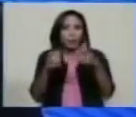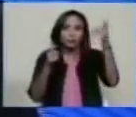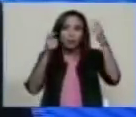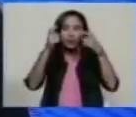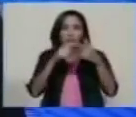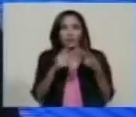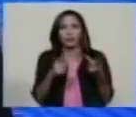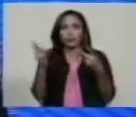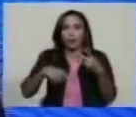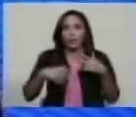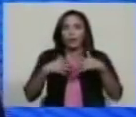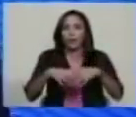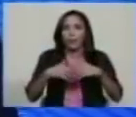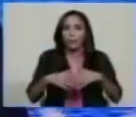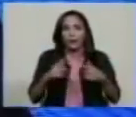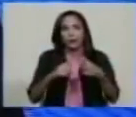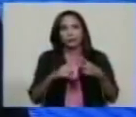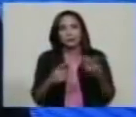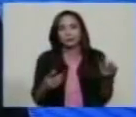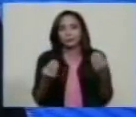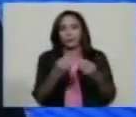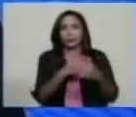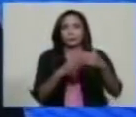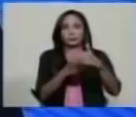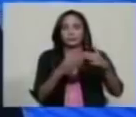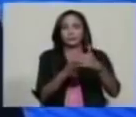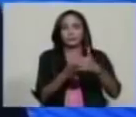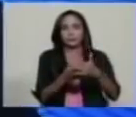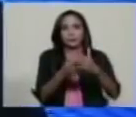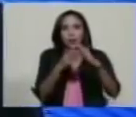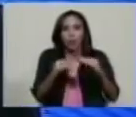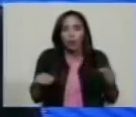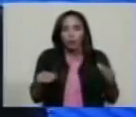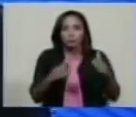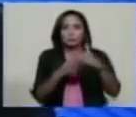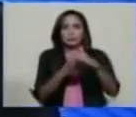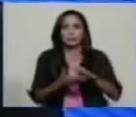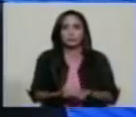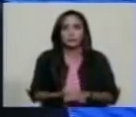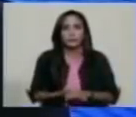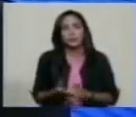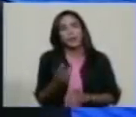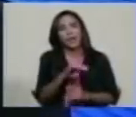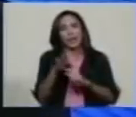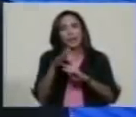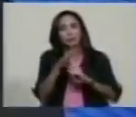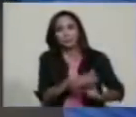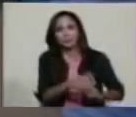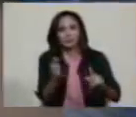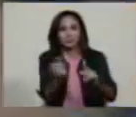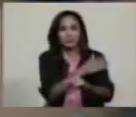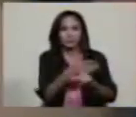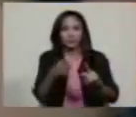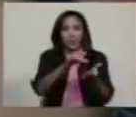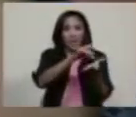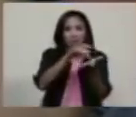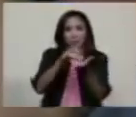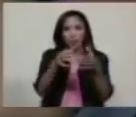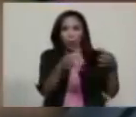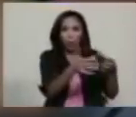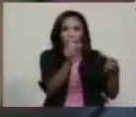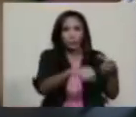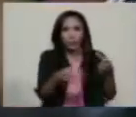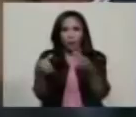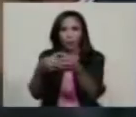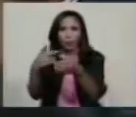industrias, le afecta al sector empresarial y le afecta a todo venezolano. La violencia no discrimina. Y yo creo que esto es un ejercicio que